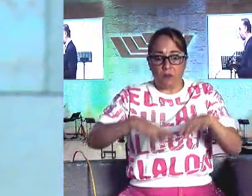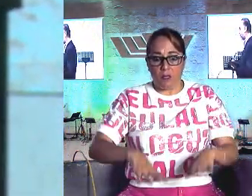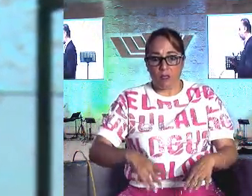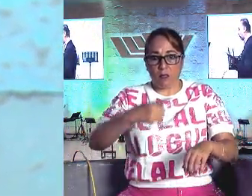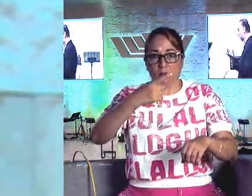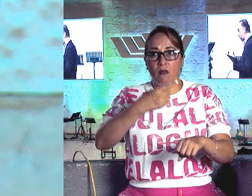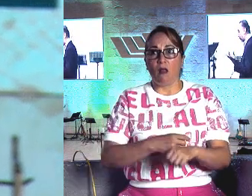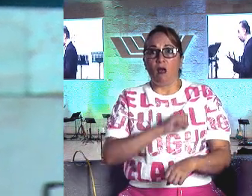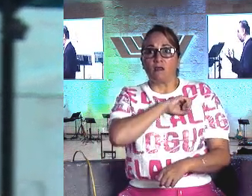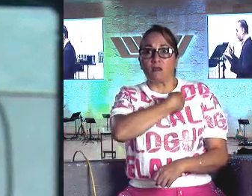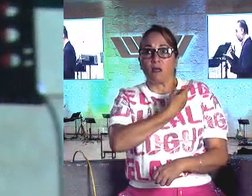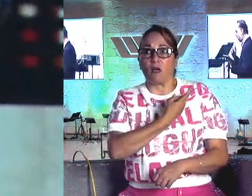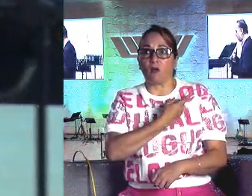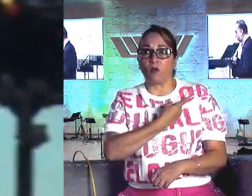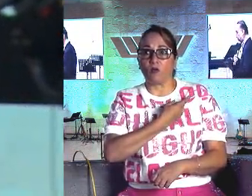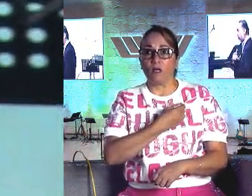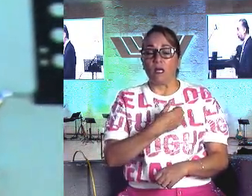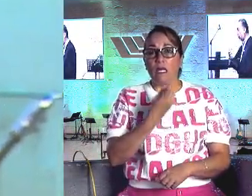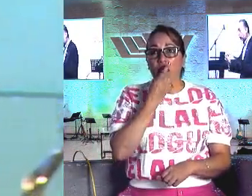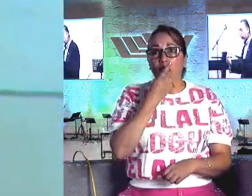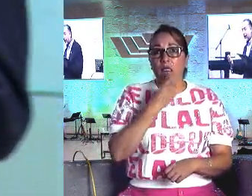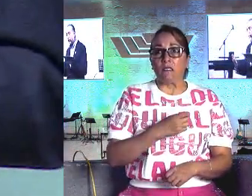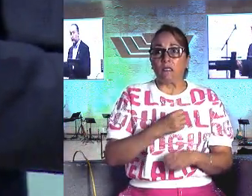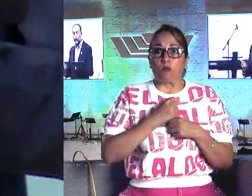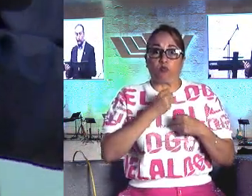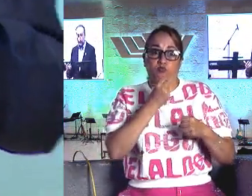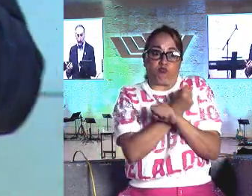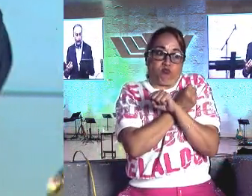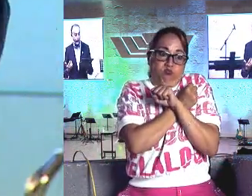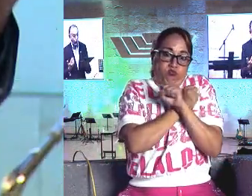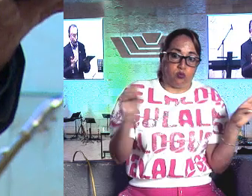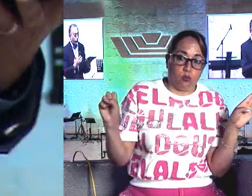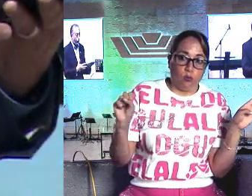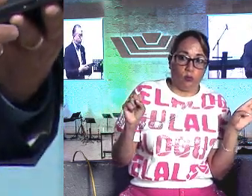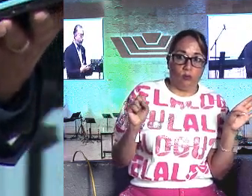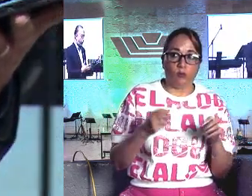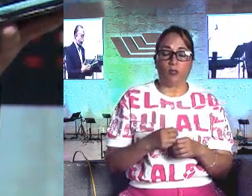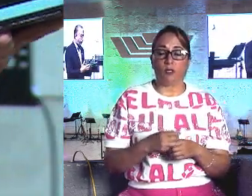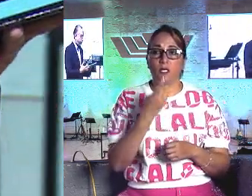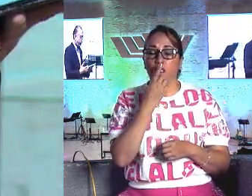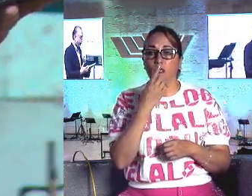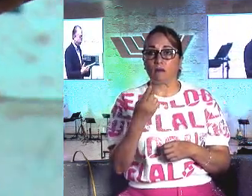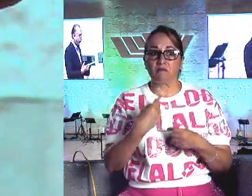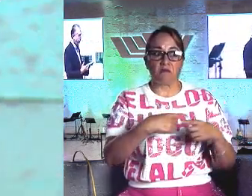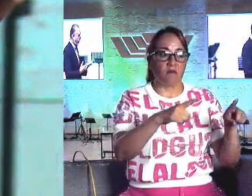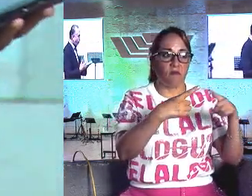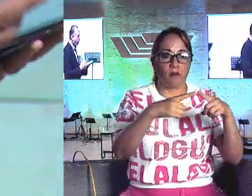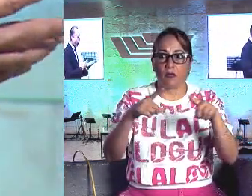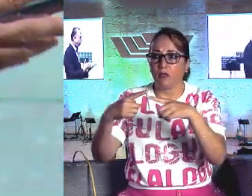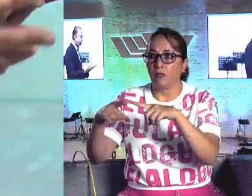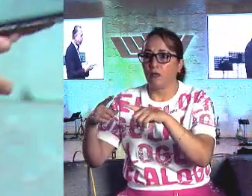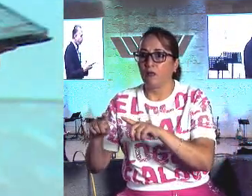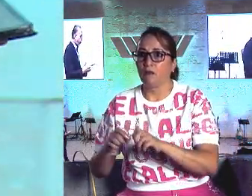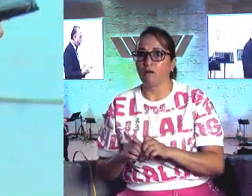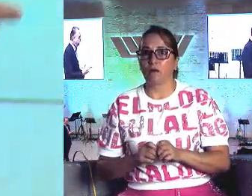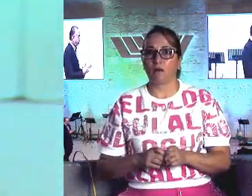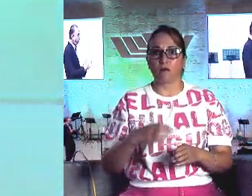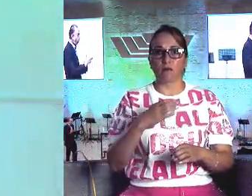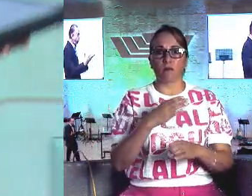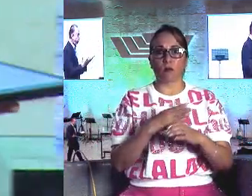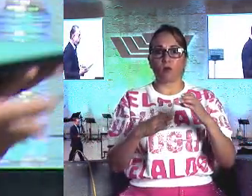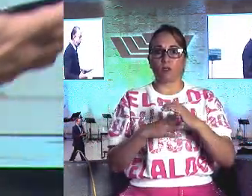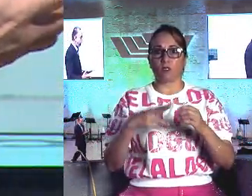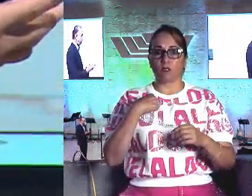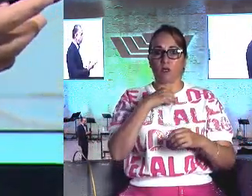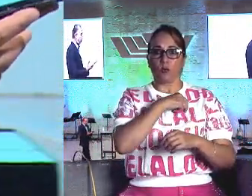le dispara la presión arterial, empieza a tener complicaciones de otro tipo. Y cuando le hacen estudio le dice, todo